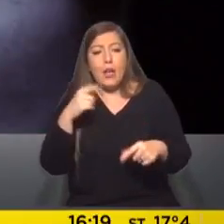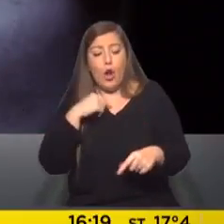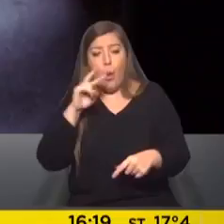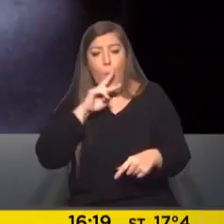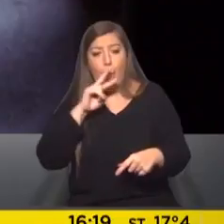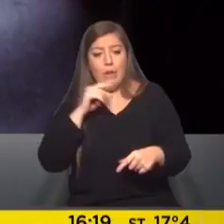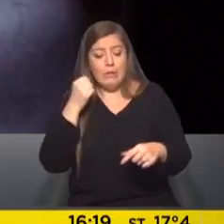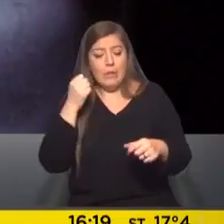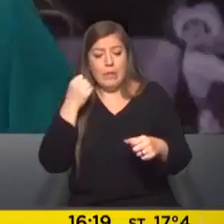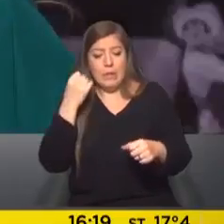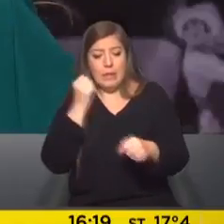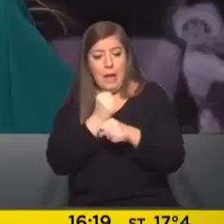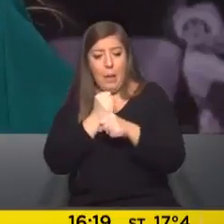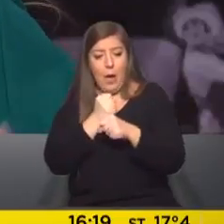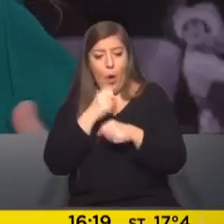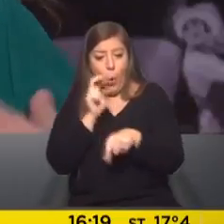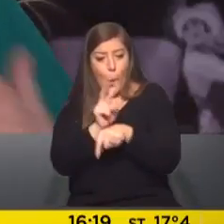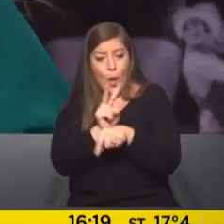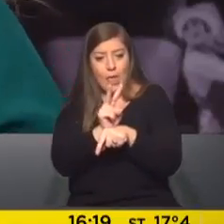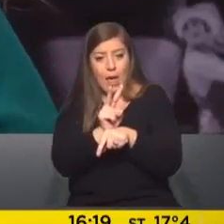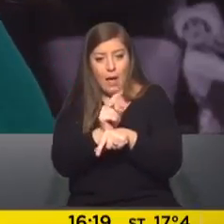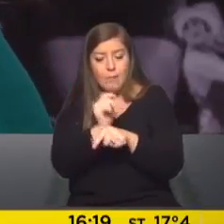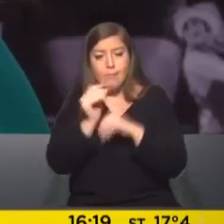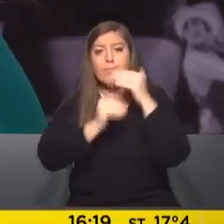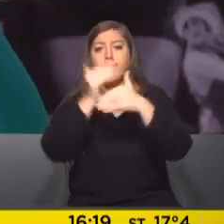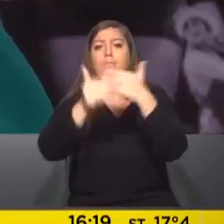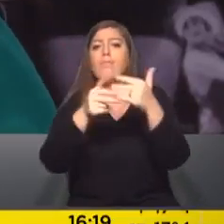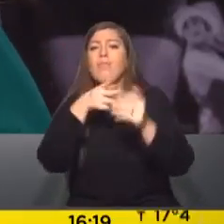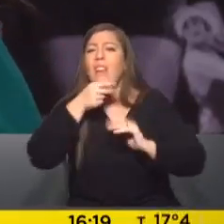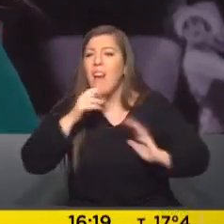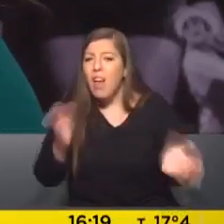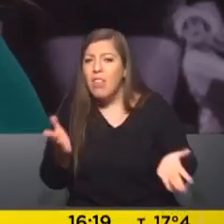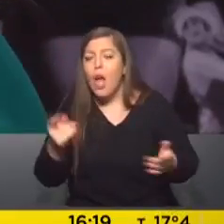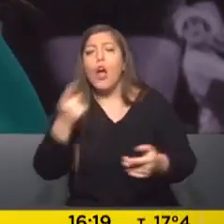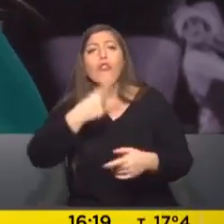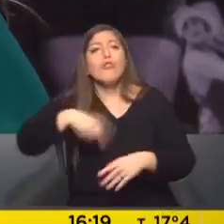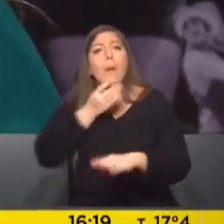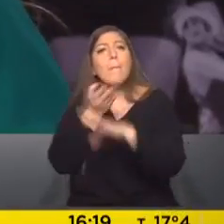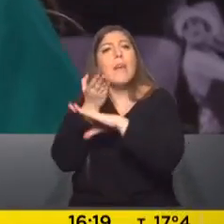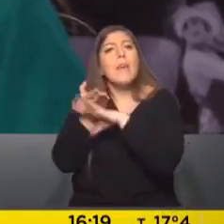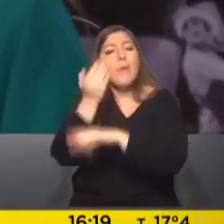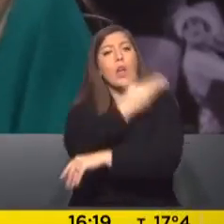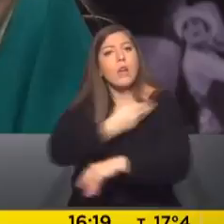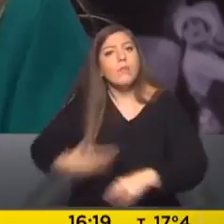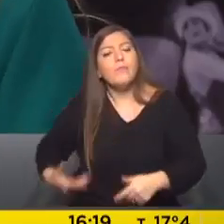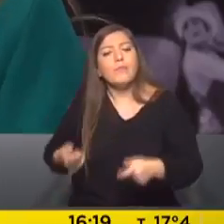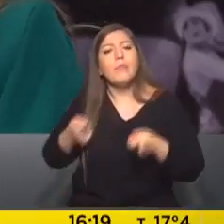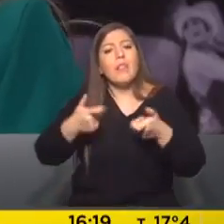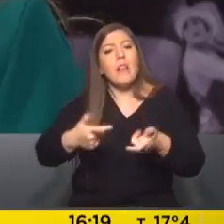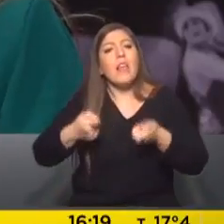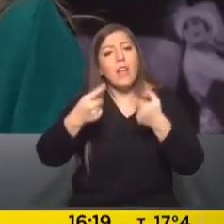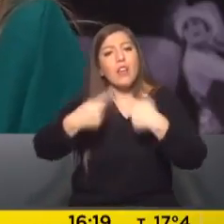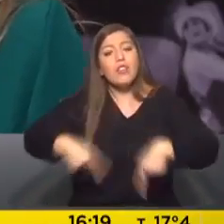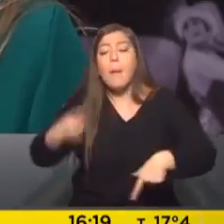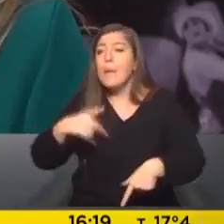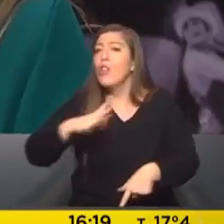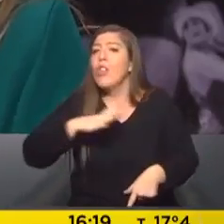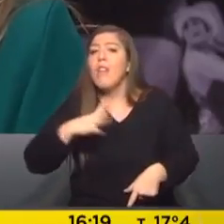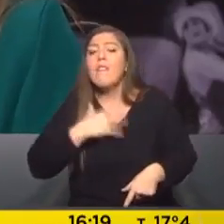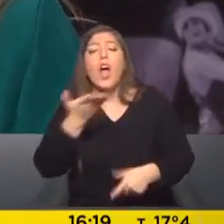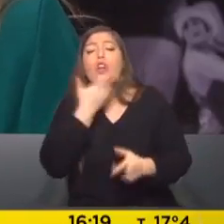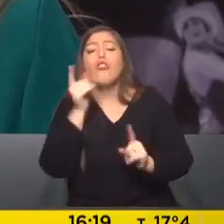esas tareas del cuidado. Porque nosotros pedimos que el Estado intervenga con política pública, con oferta, pero todavía nada se habla de